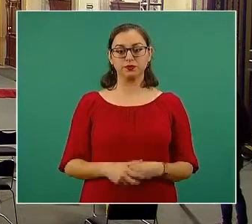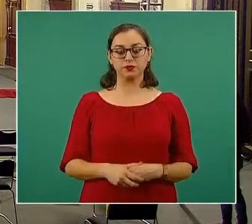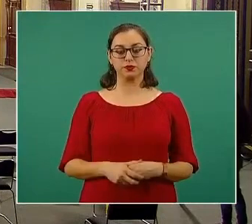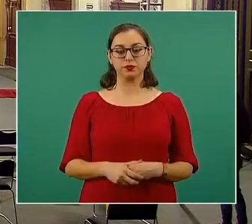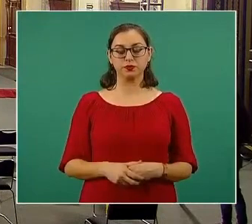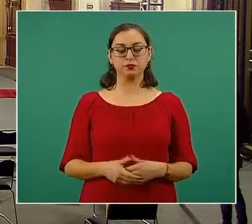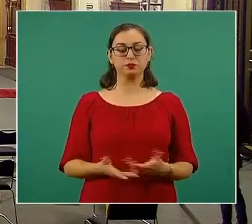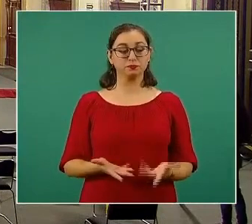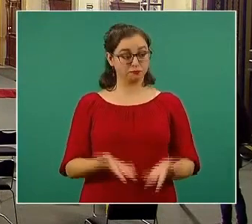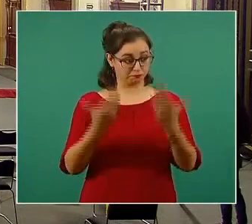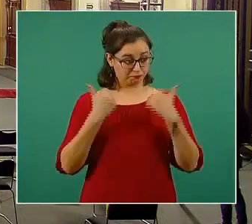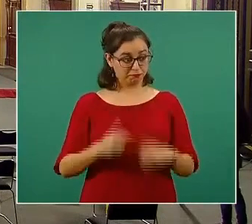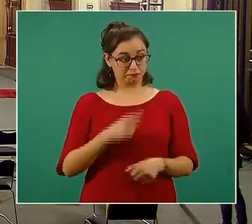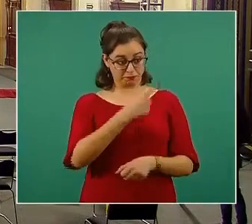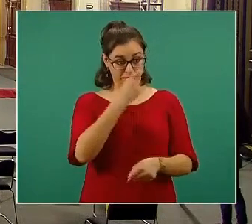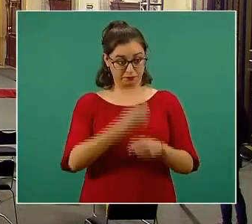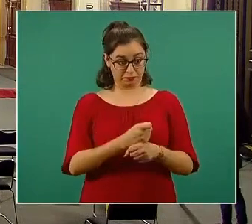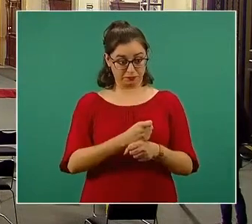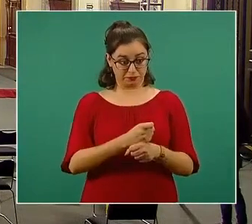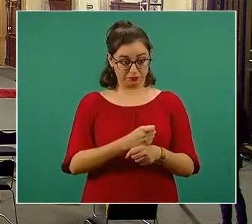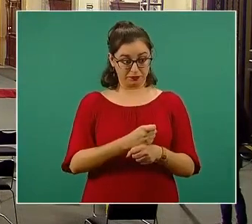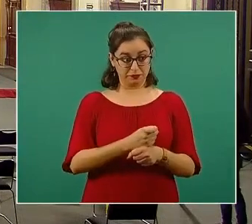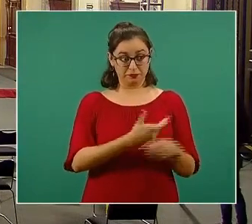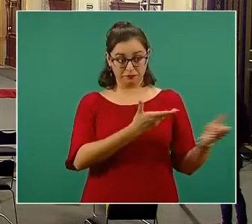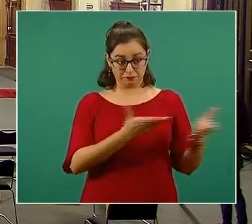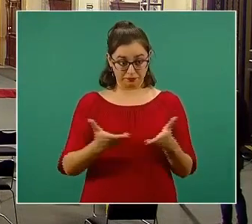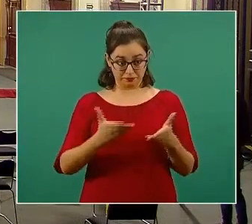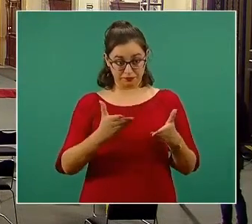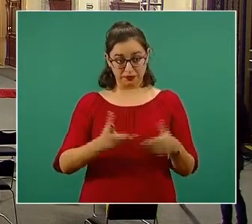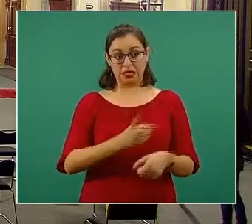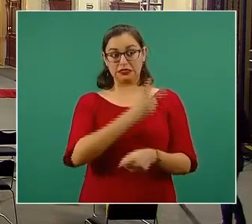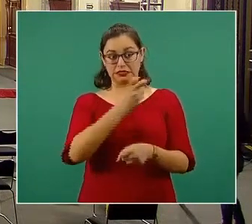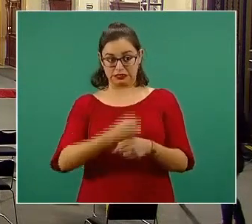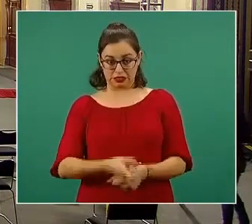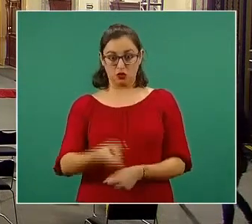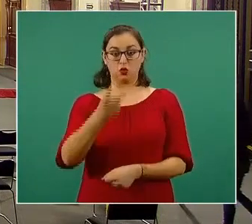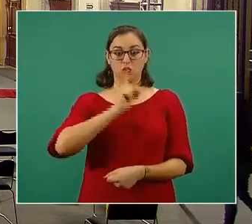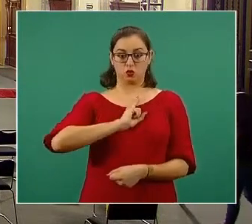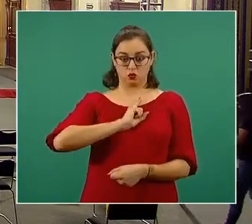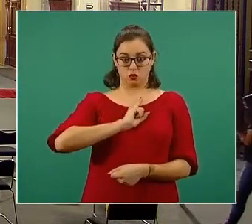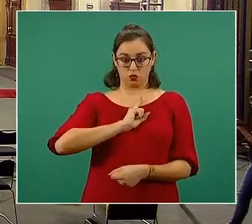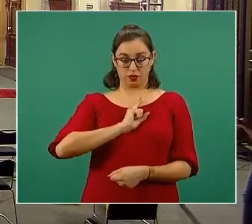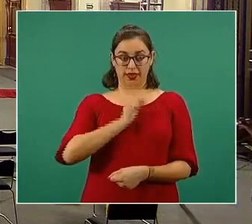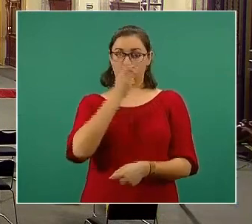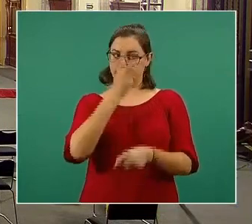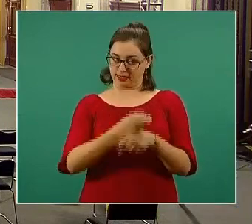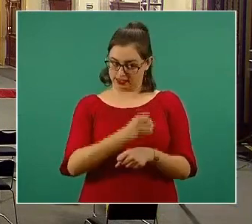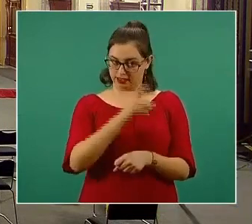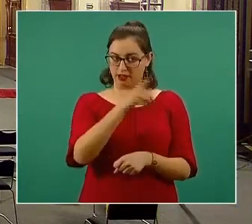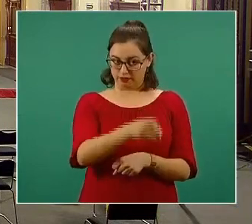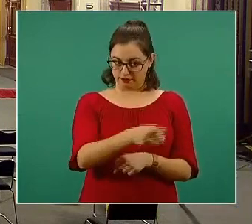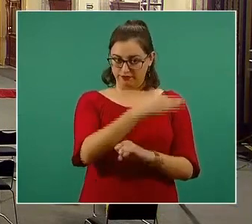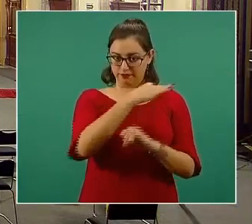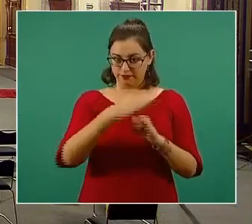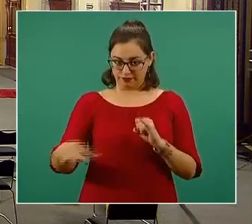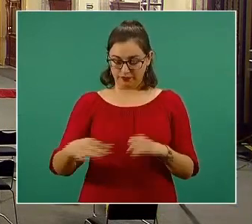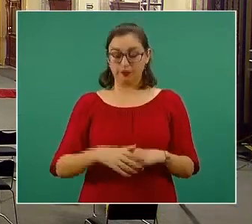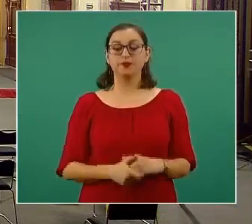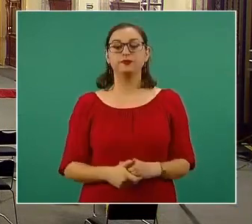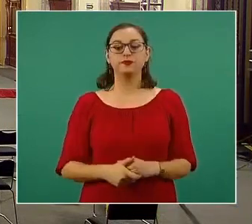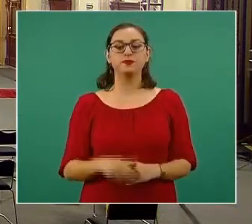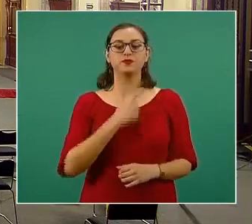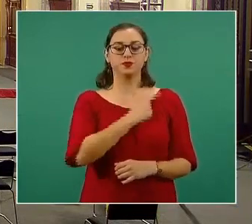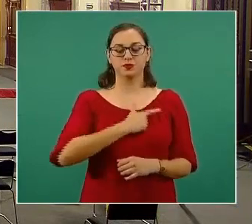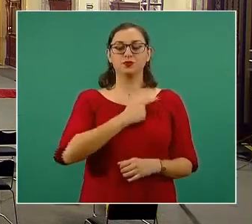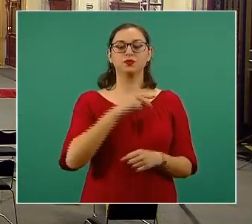doctor Cortés si presenta el primer segmento, yo presento el segundo y enseguida él concluye con el tercero. Con todo gusto, doctor López-Gatell,